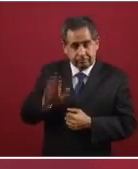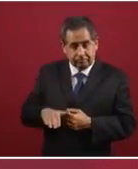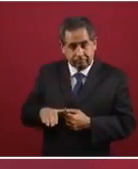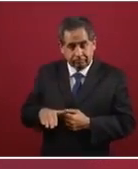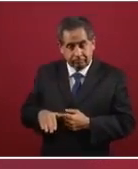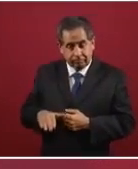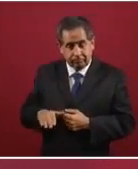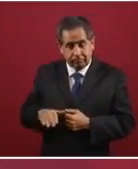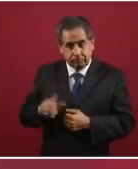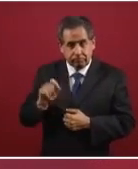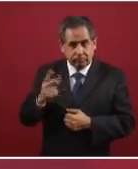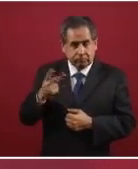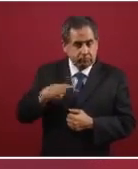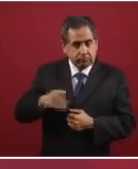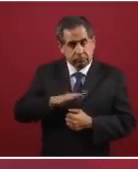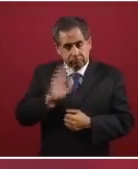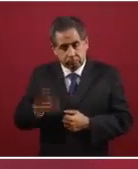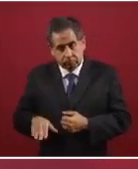que perdieron la vida, bueno, 22,